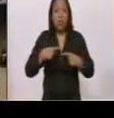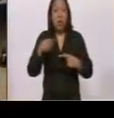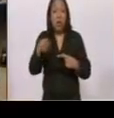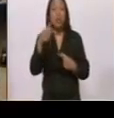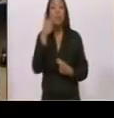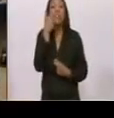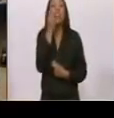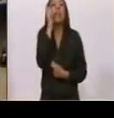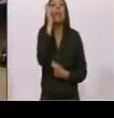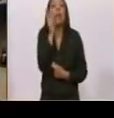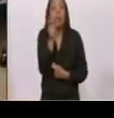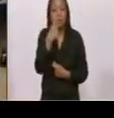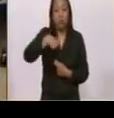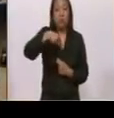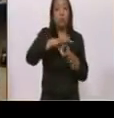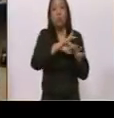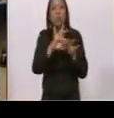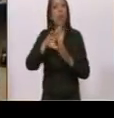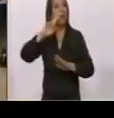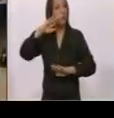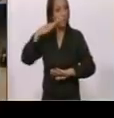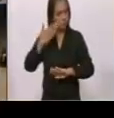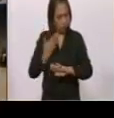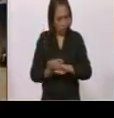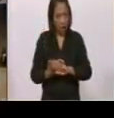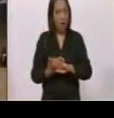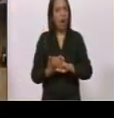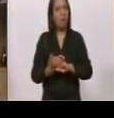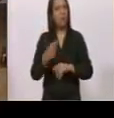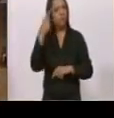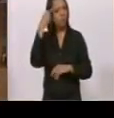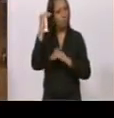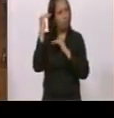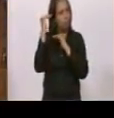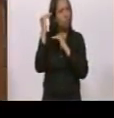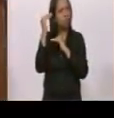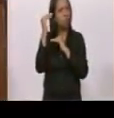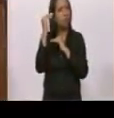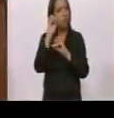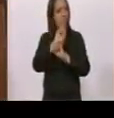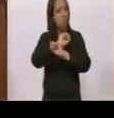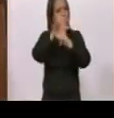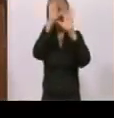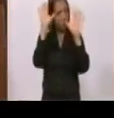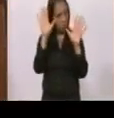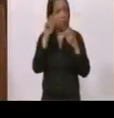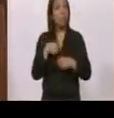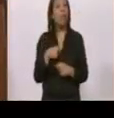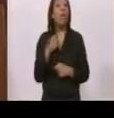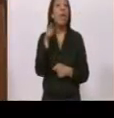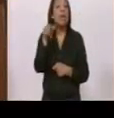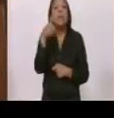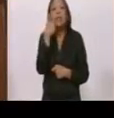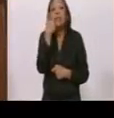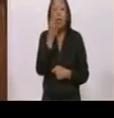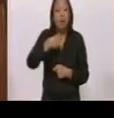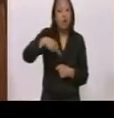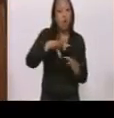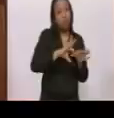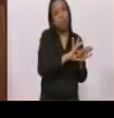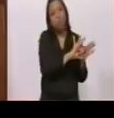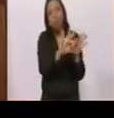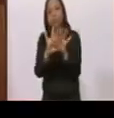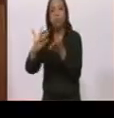nosotros una actitud responsable, madura y civilizada. Espera que colaboremos